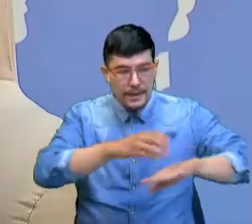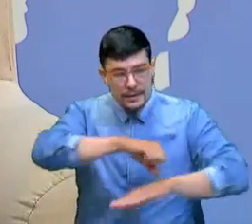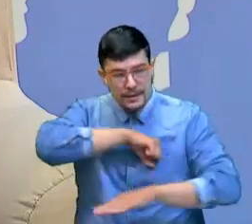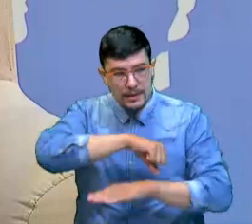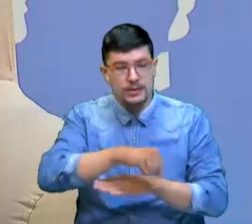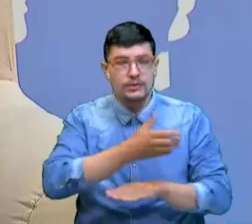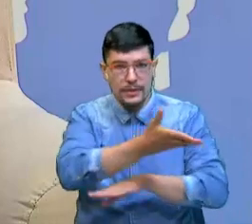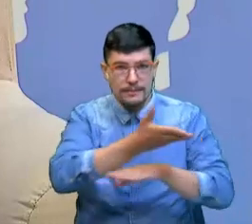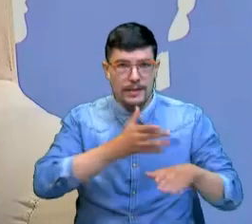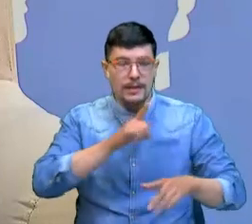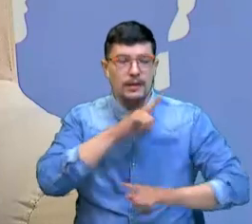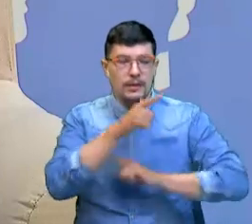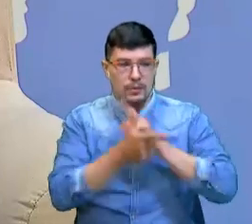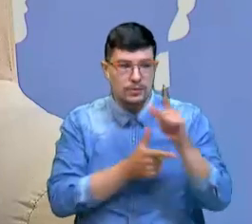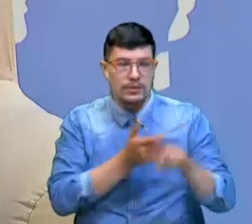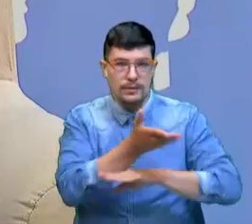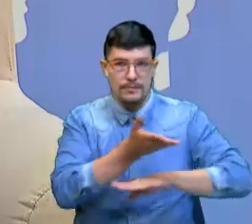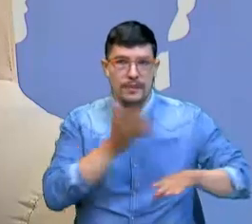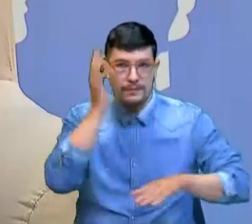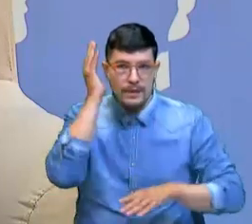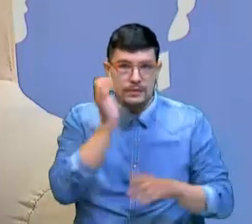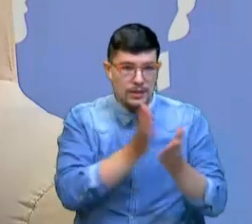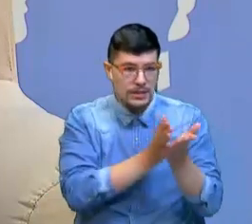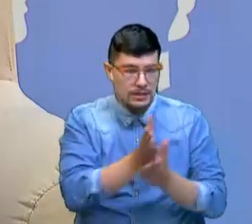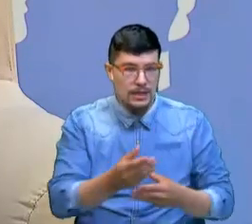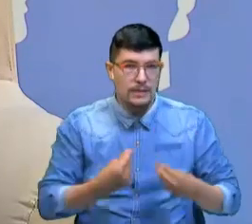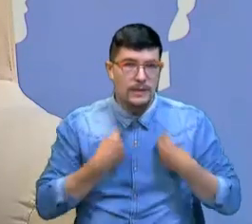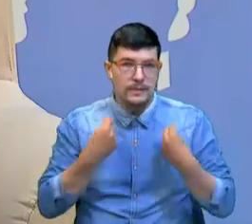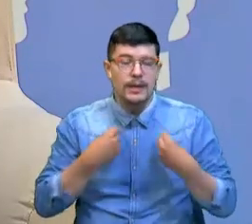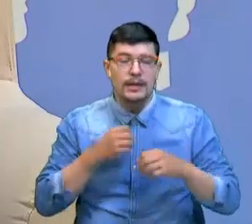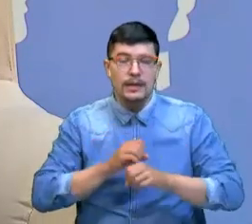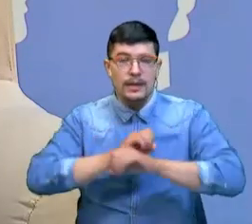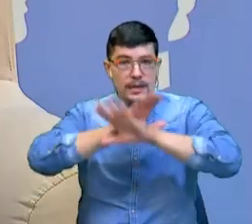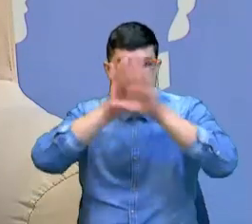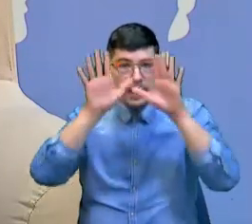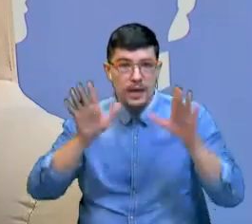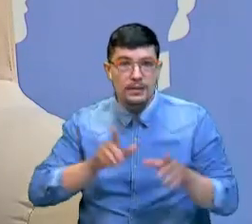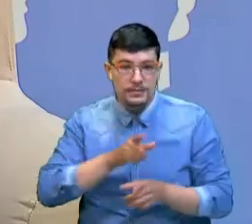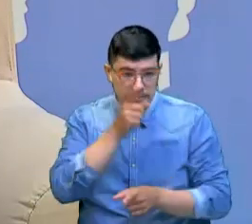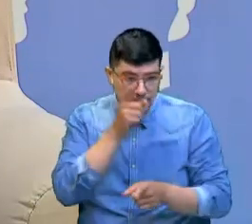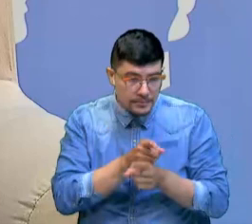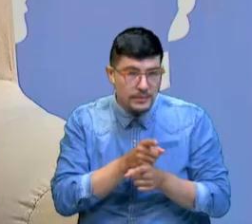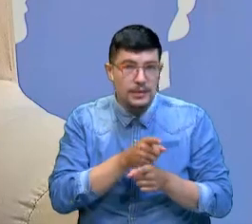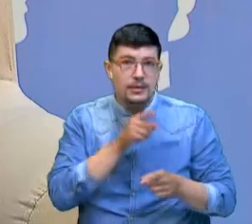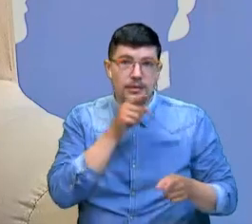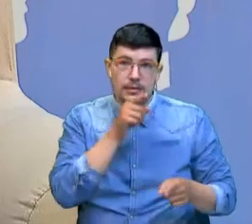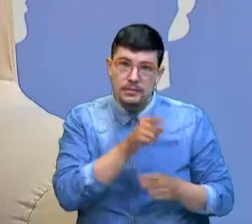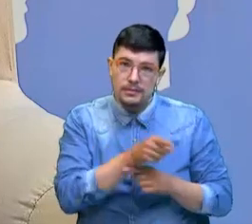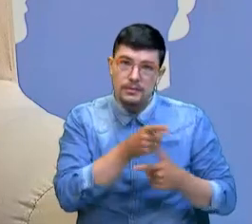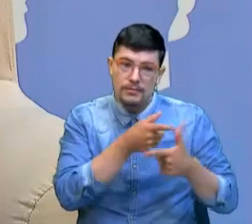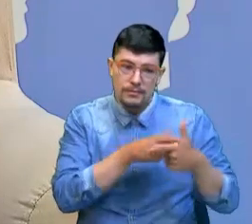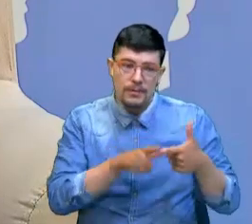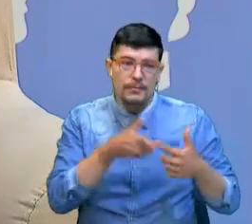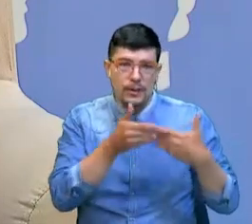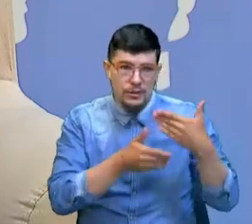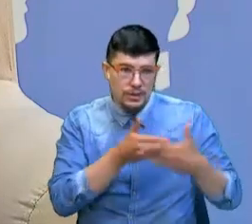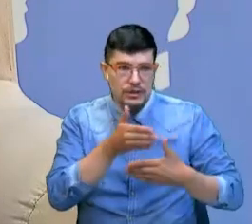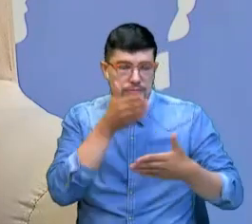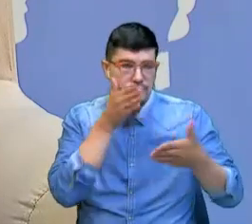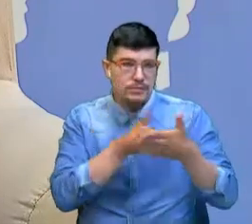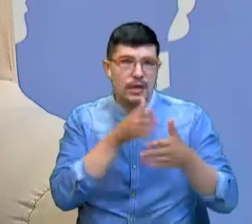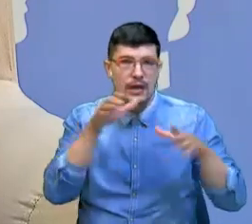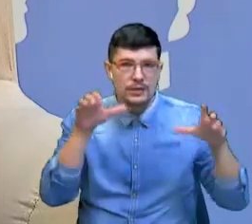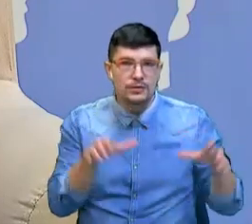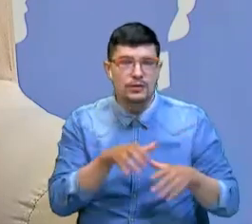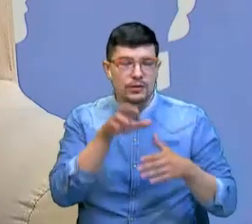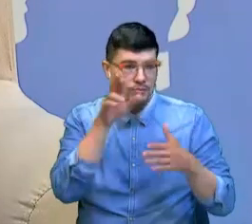discutir esa pensión de sobrevivientes. Por supuesto, le corresponderá en un proceso, una acción de